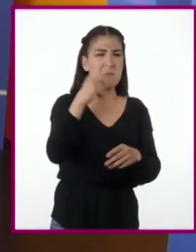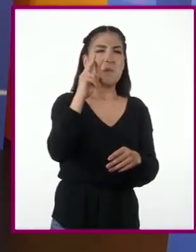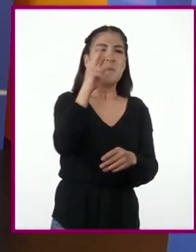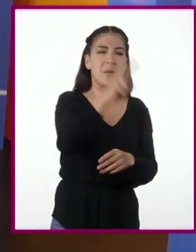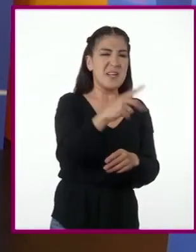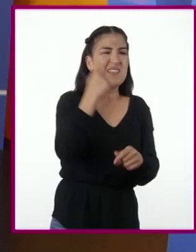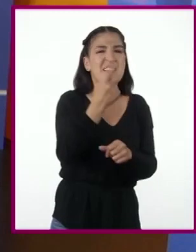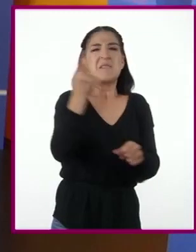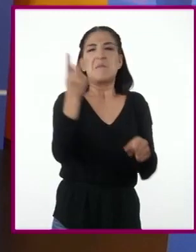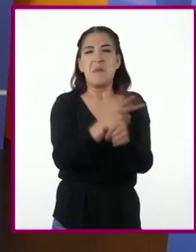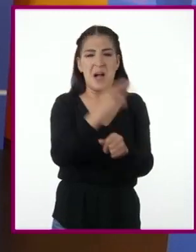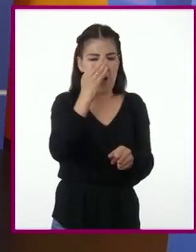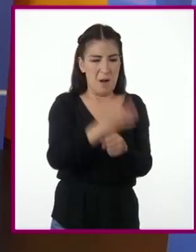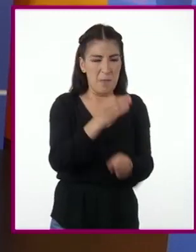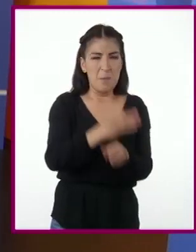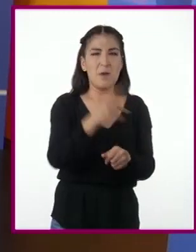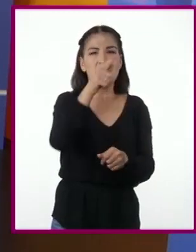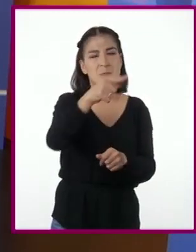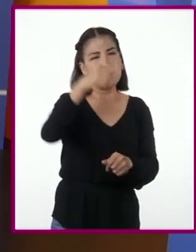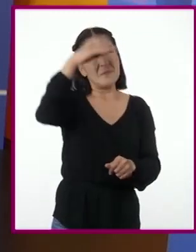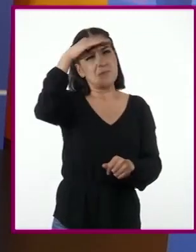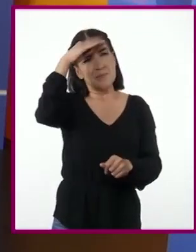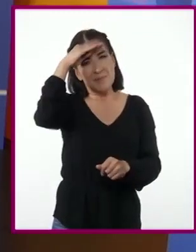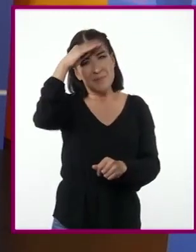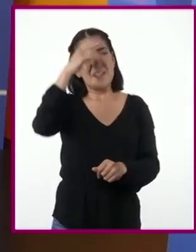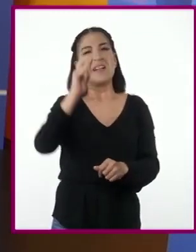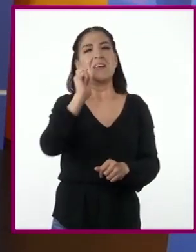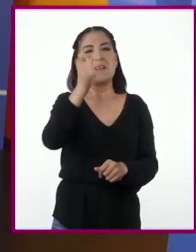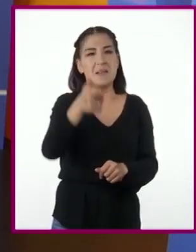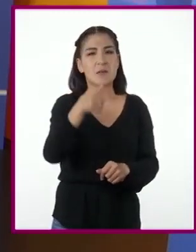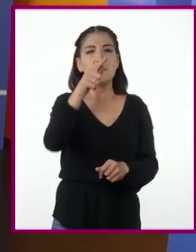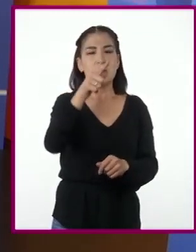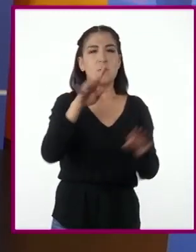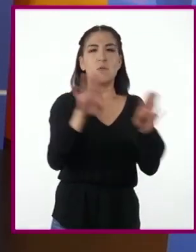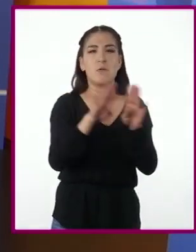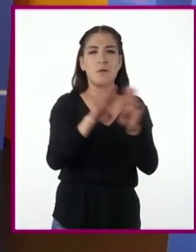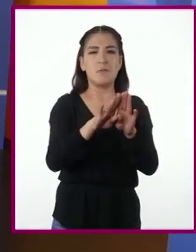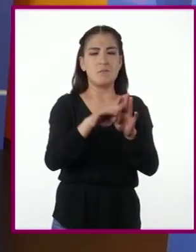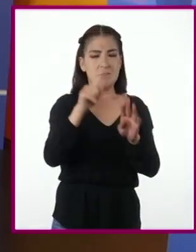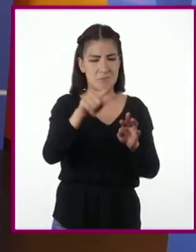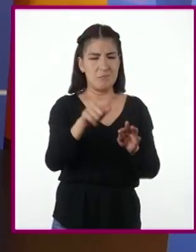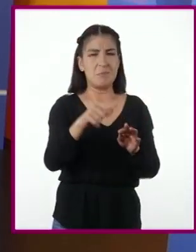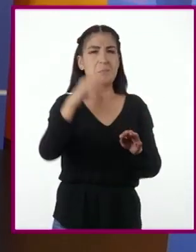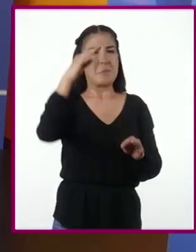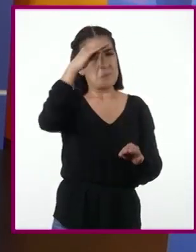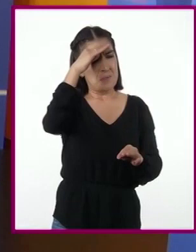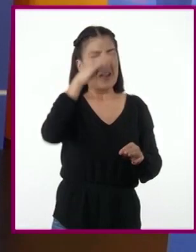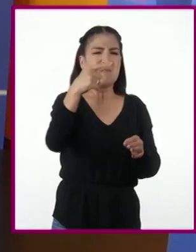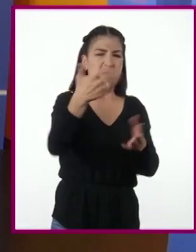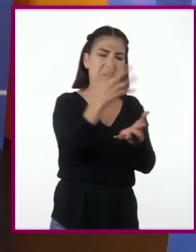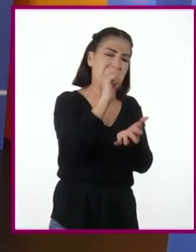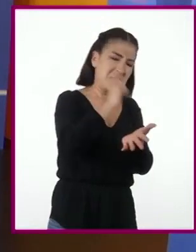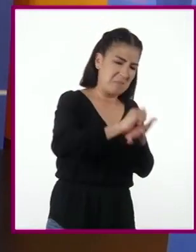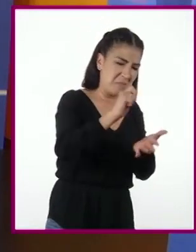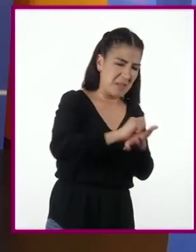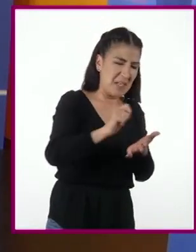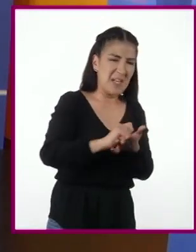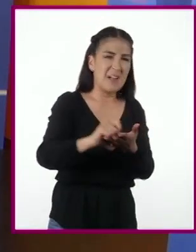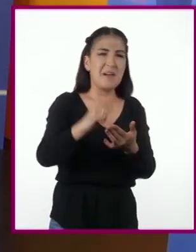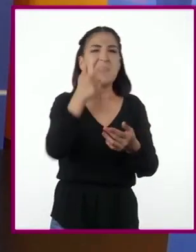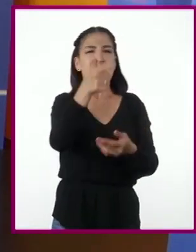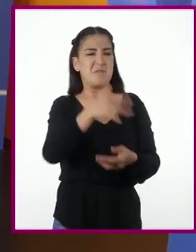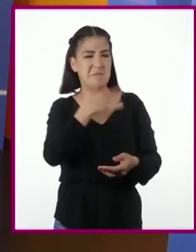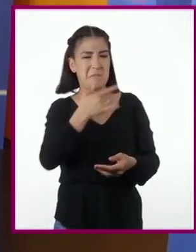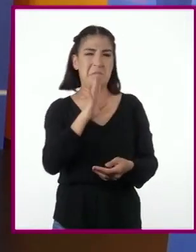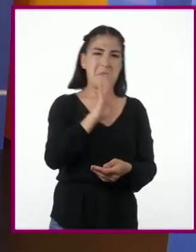Reflexiona acerca de lo que piensas al respecto. Asume una postura ante ese hecho. Busca